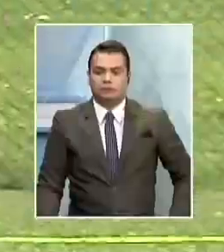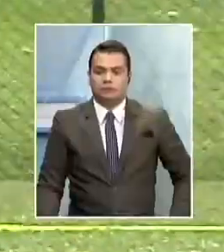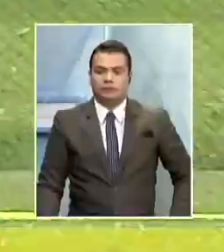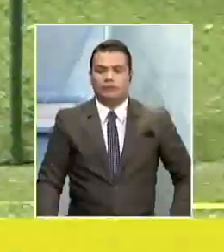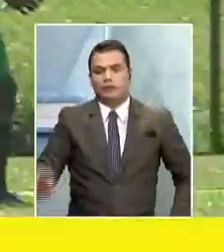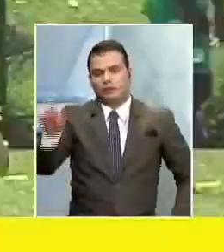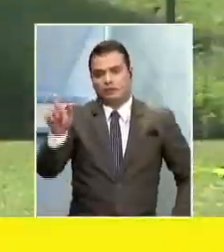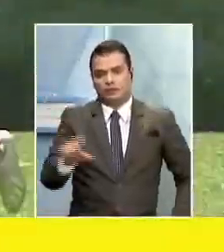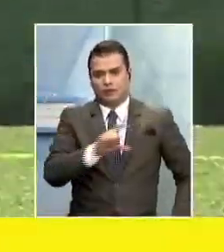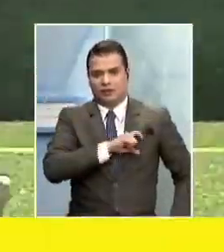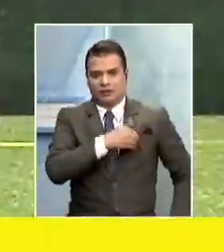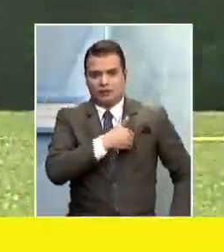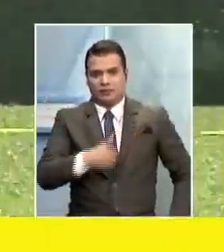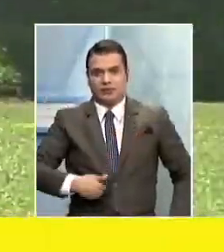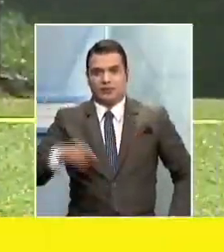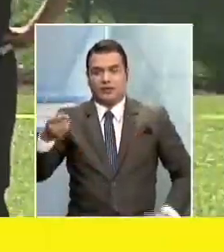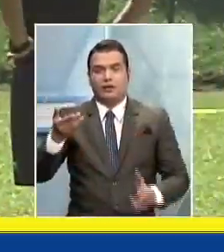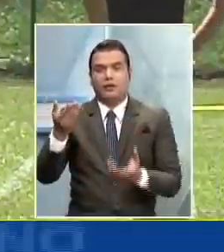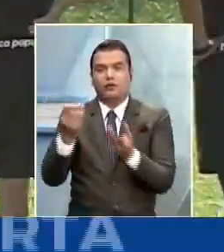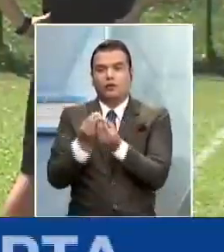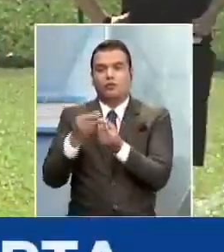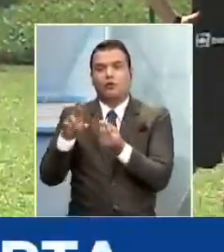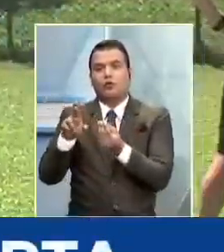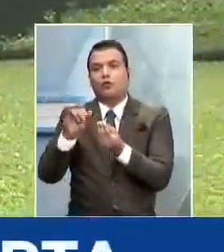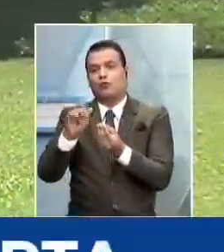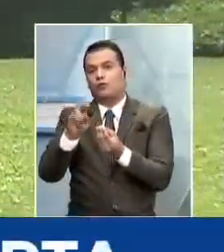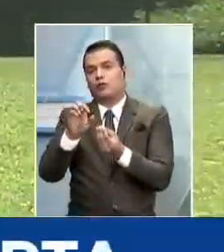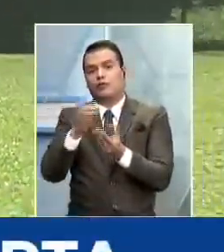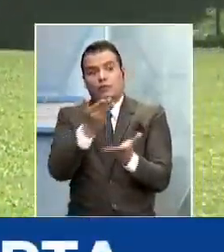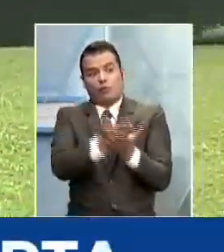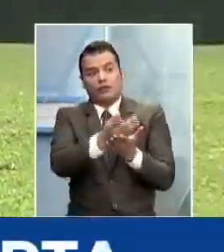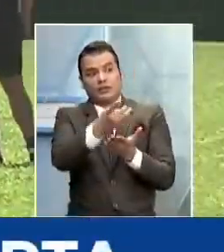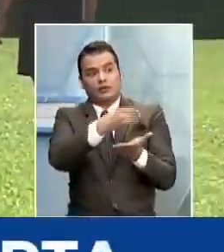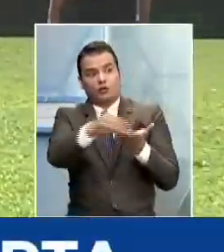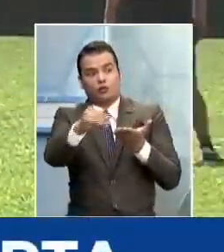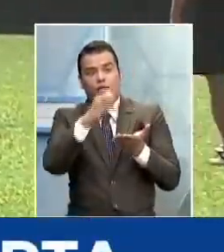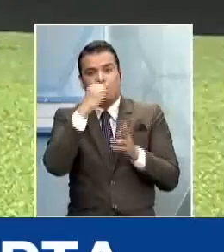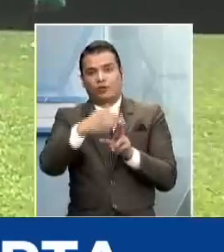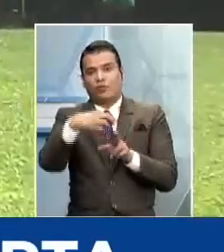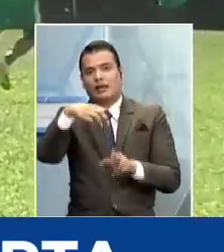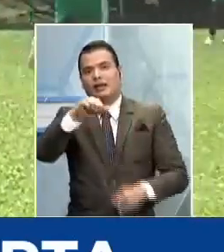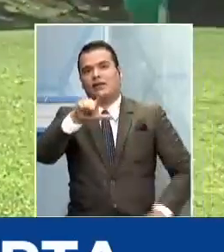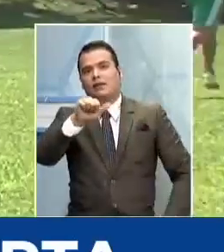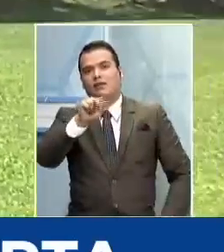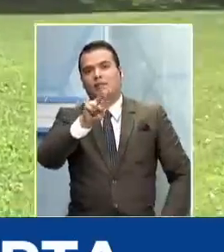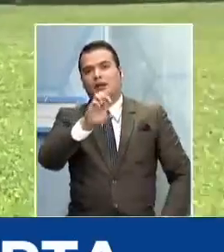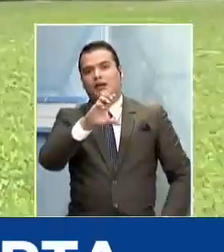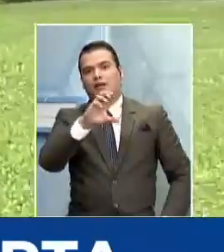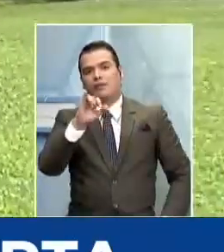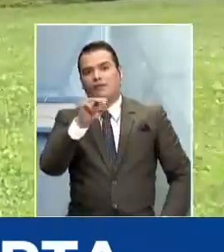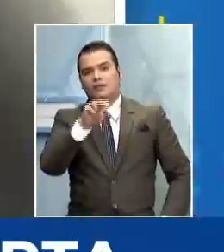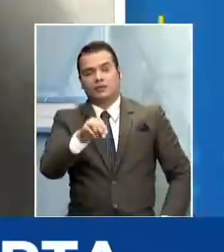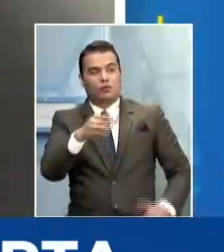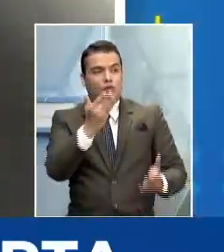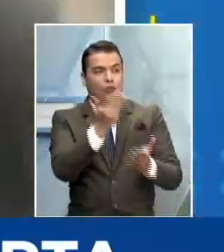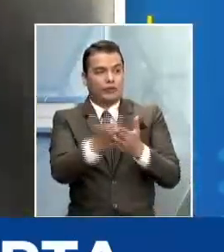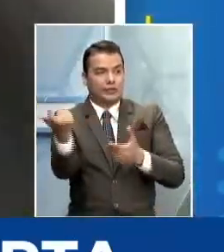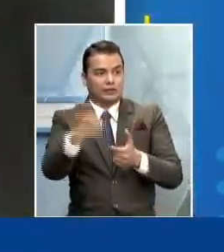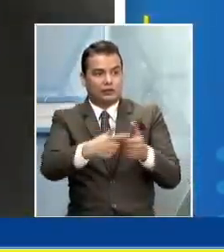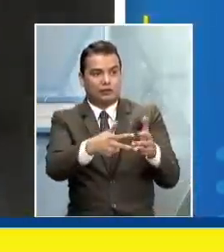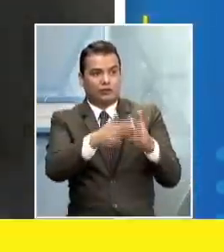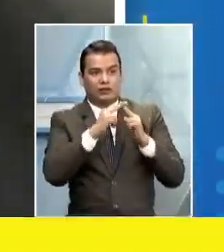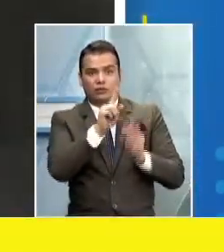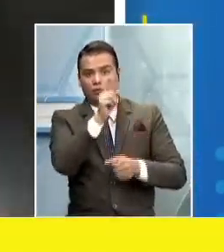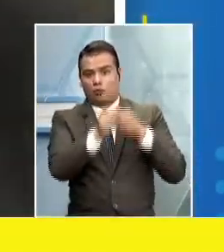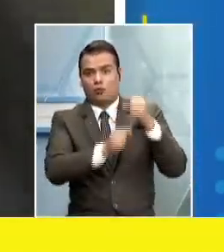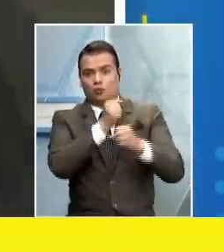presidente verdiblanco rechazó la oferta de River Plate por Agustín Palavecino para tenerlo en calidad de préstamo por un año con opción de compra. Yo cuido y